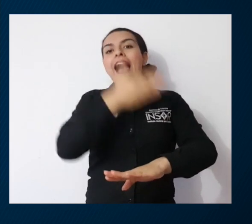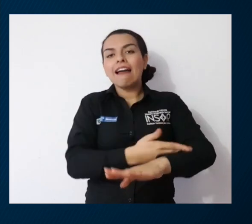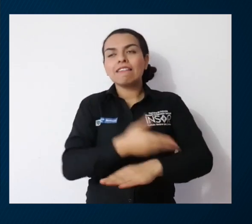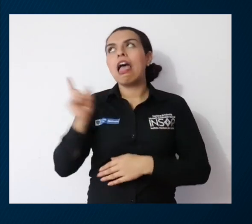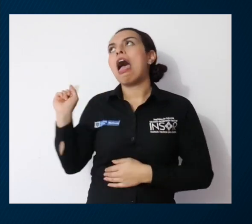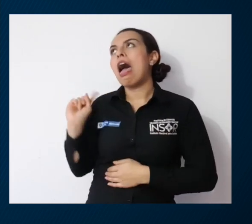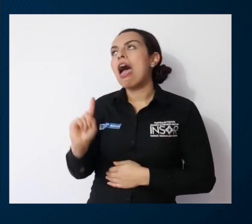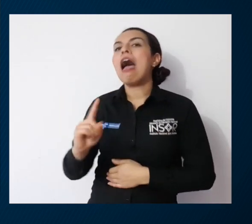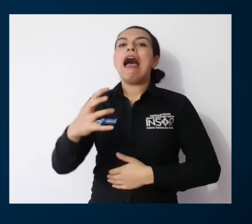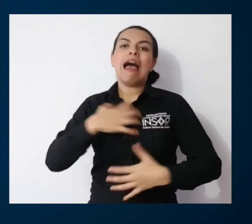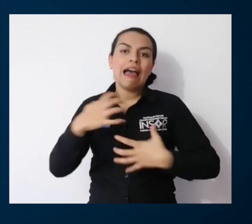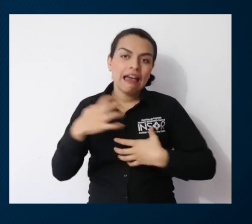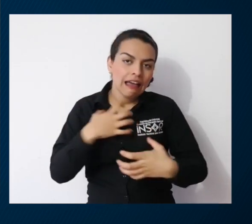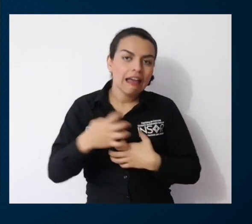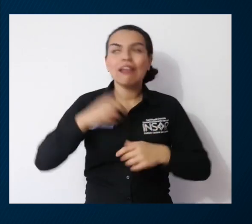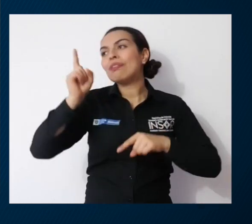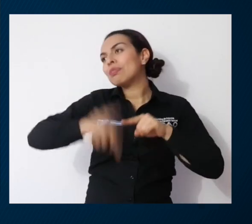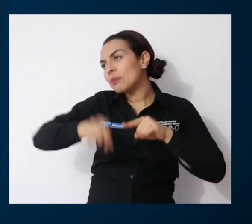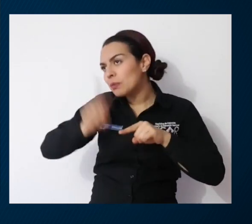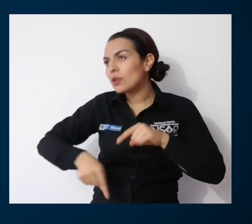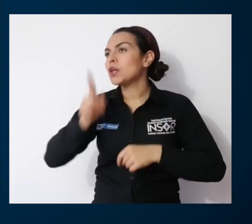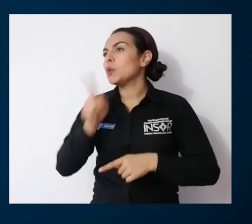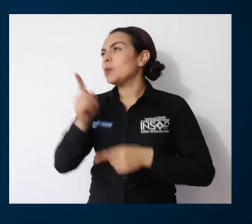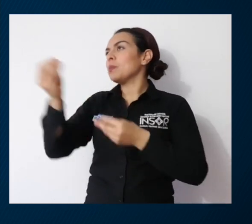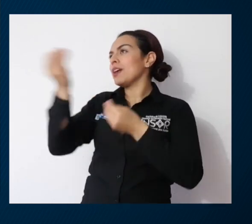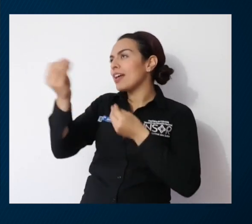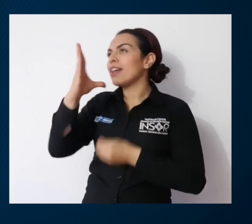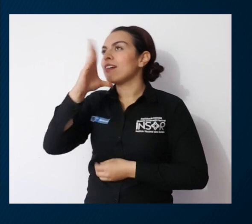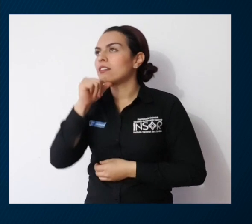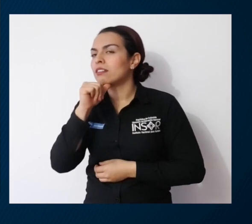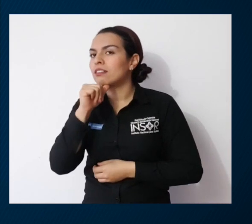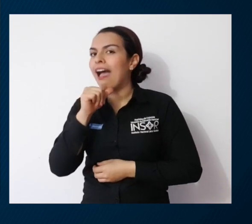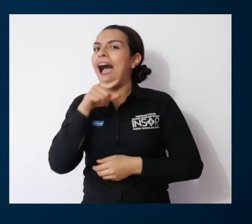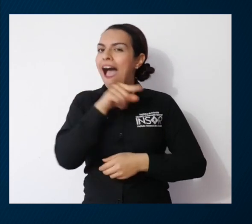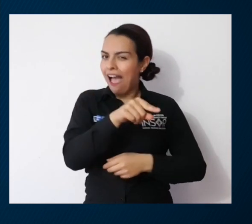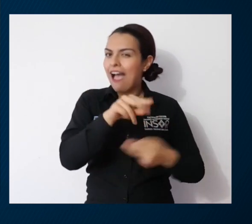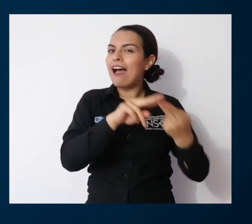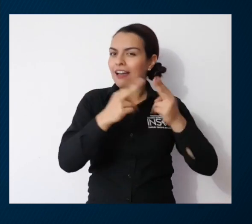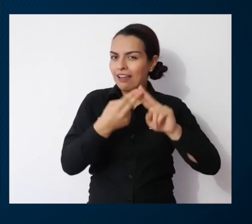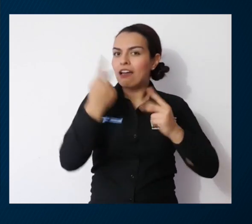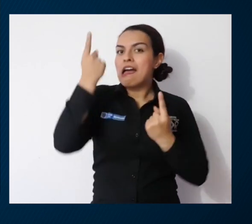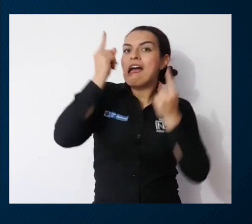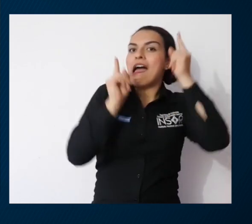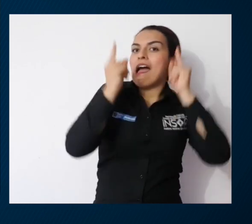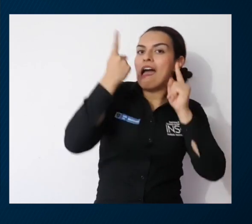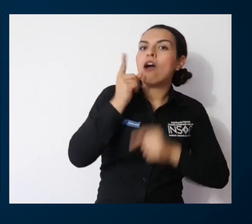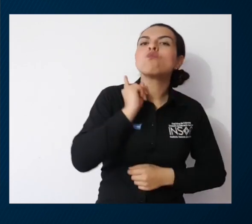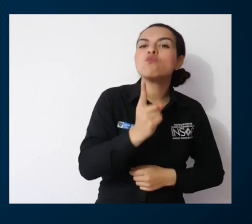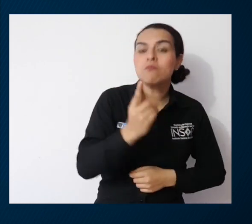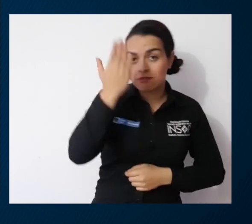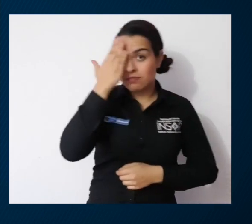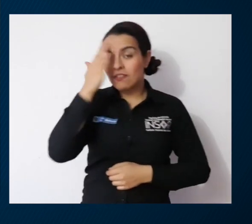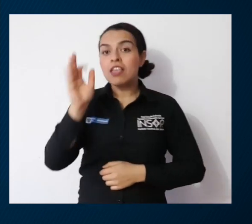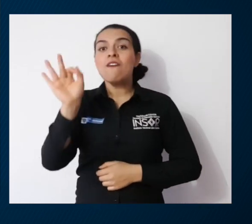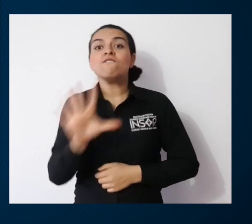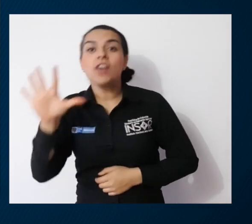años, de no se podía, no lo logramos, no estamos capacitados, eran eso, excusas, porque no fue sino que llegara un virus de la China o de